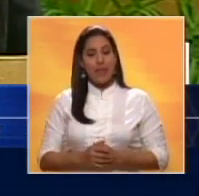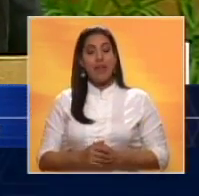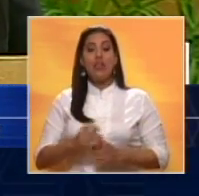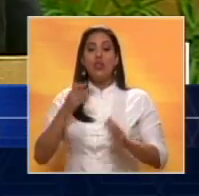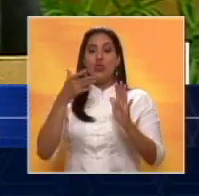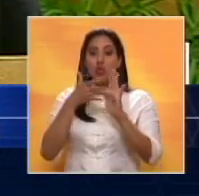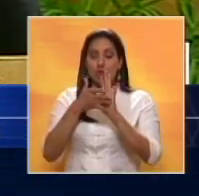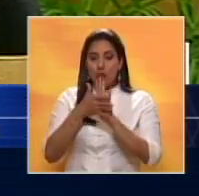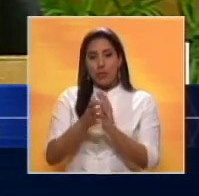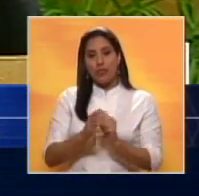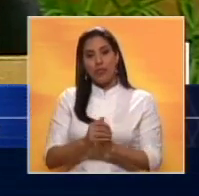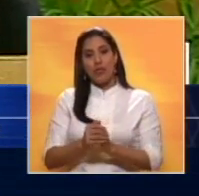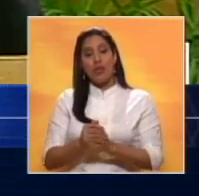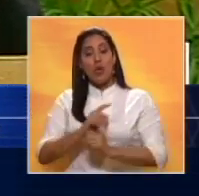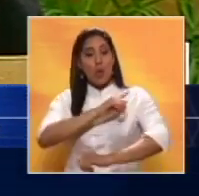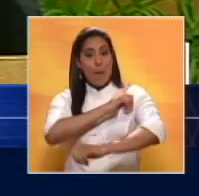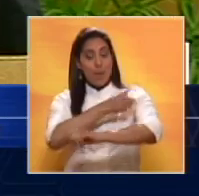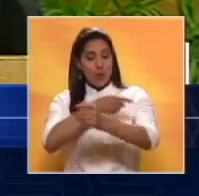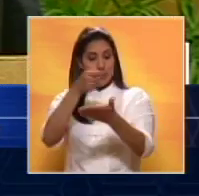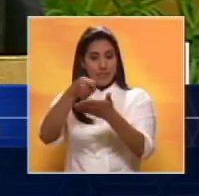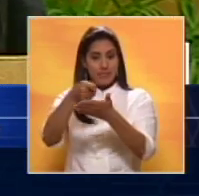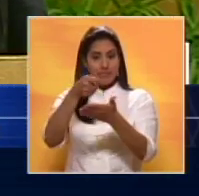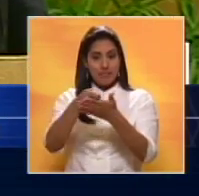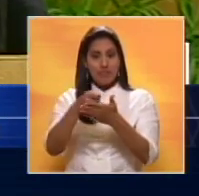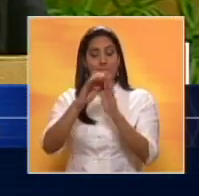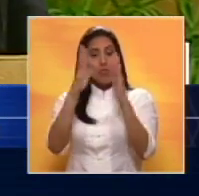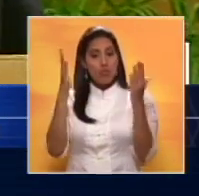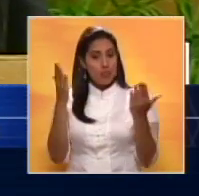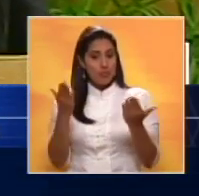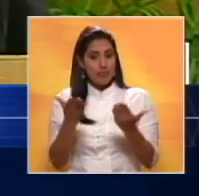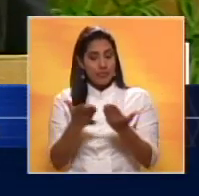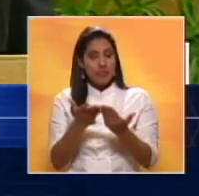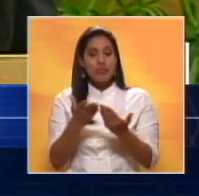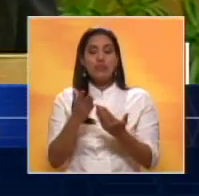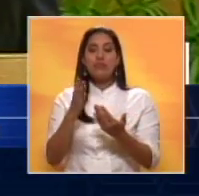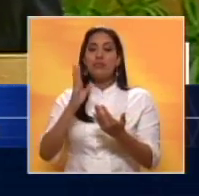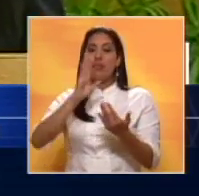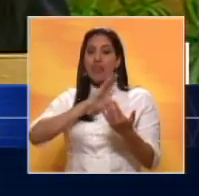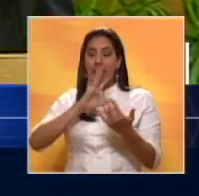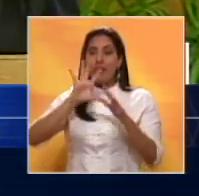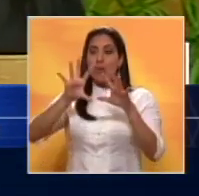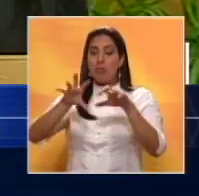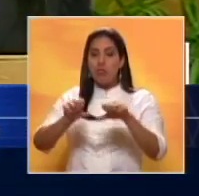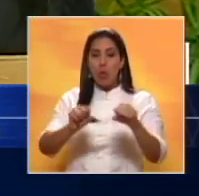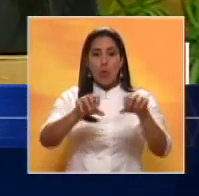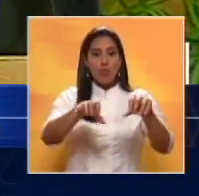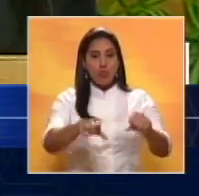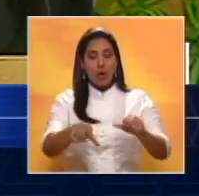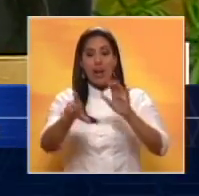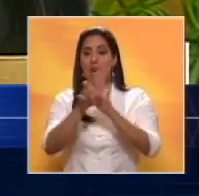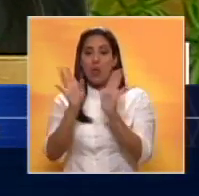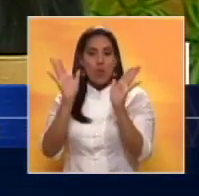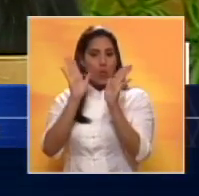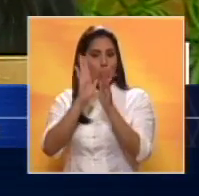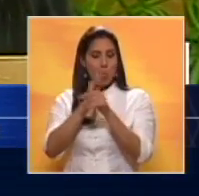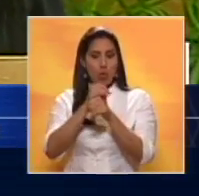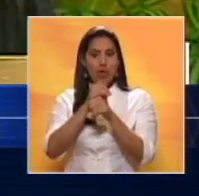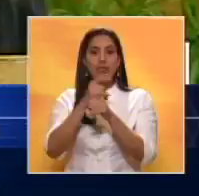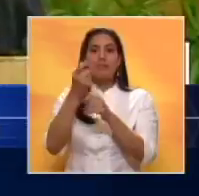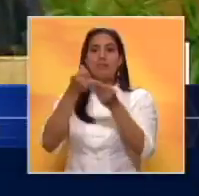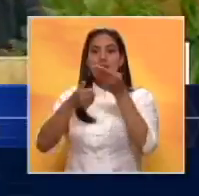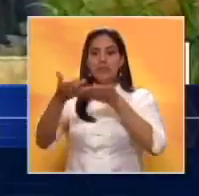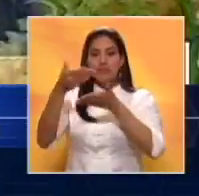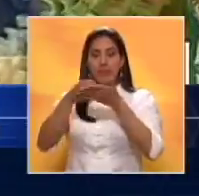A través de ello, los poderes financieros mundiales se han apropiado ilegítimamente de los